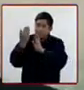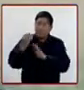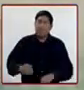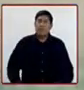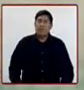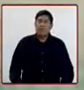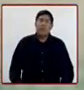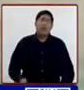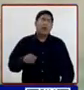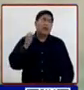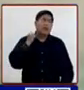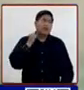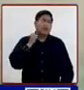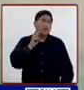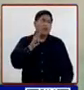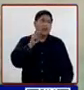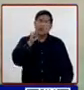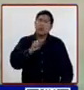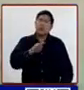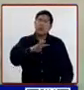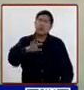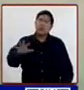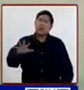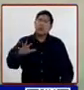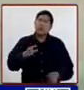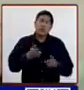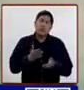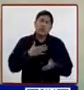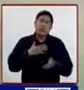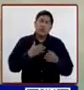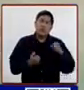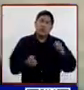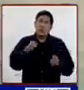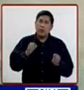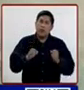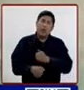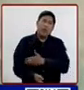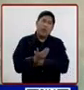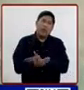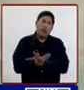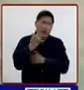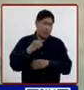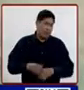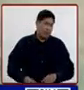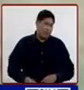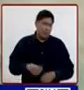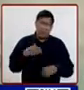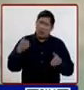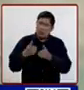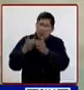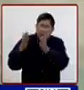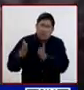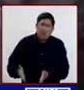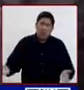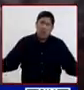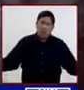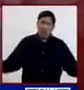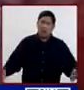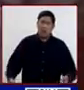A las 3 menos cuarto ha pasado el rato que se lo han llevado mi vehículo. En la madrugada. En la madrugada. Y son vecinos.